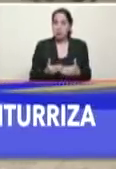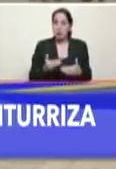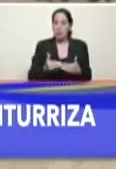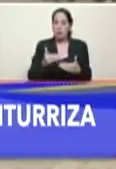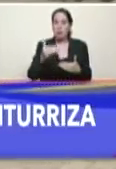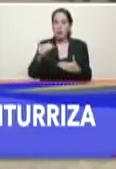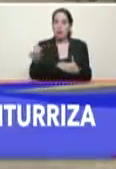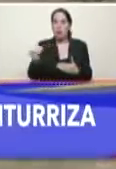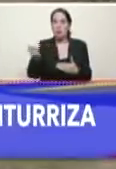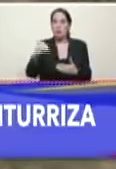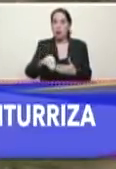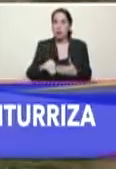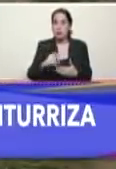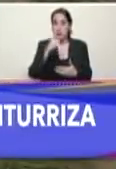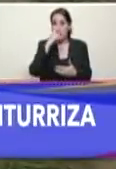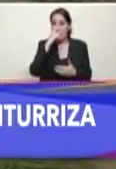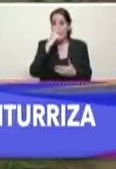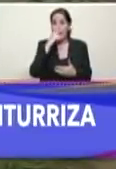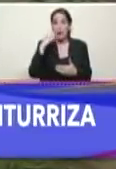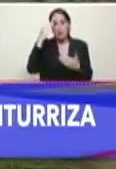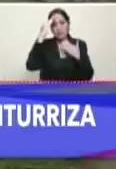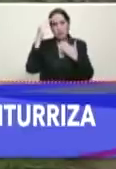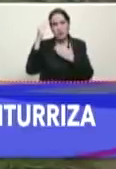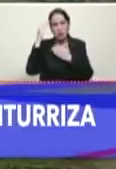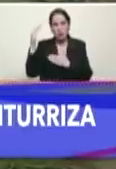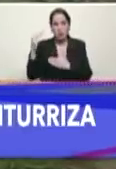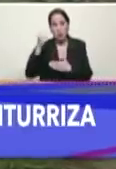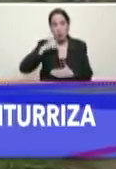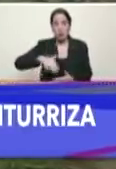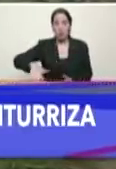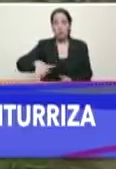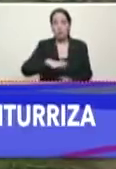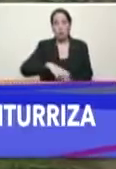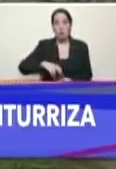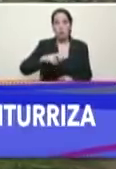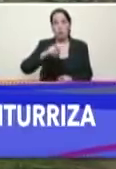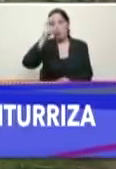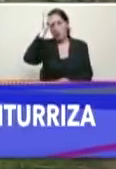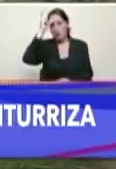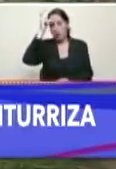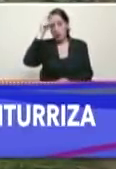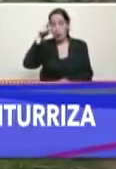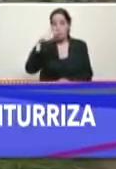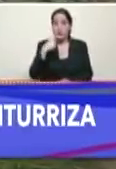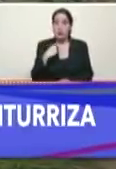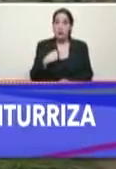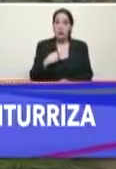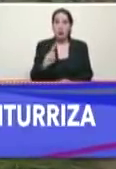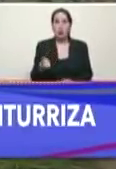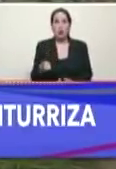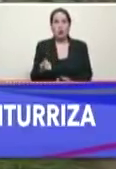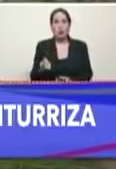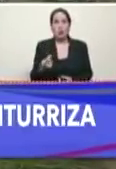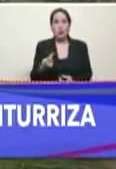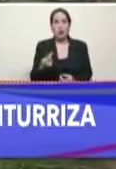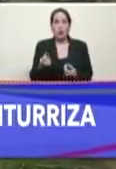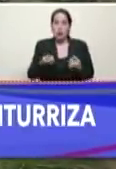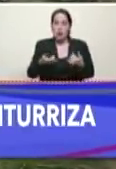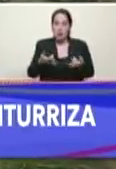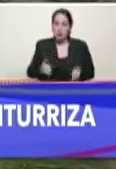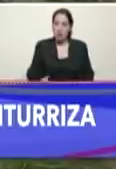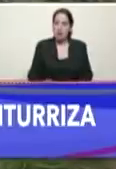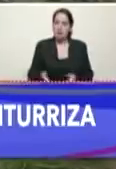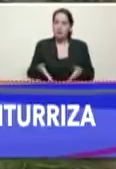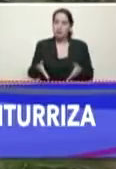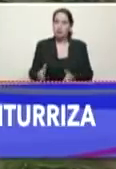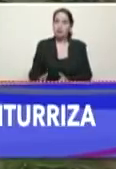compañero presidente. Y desde aquí nuestro saludo, desde su pueblo falconiano, donde usted también muy bien ha dicho que tiene las raíces. Aquí está el tambor